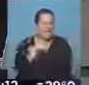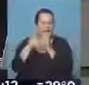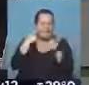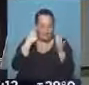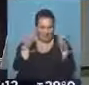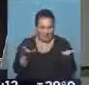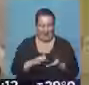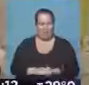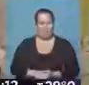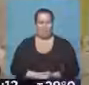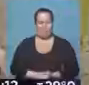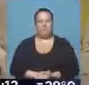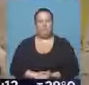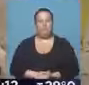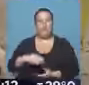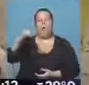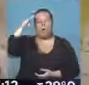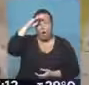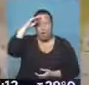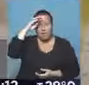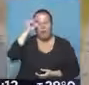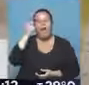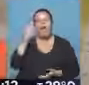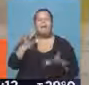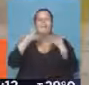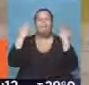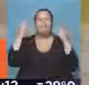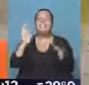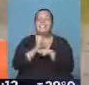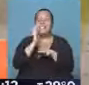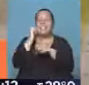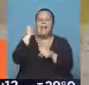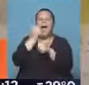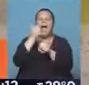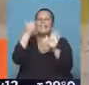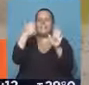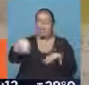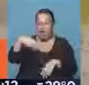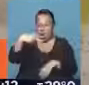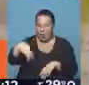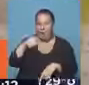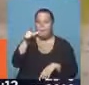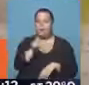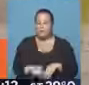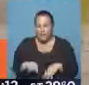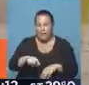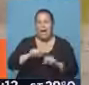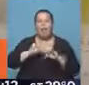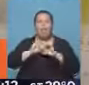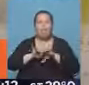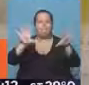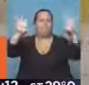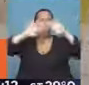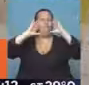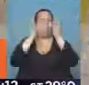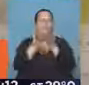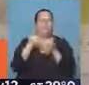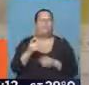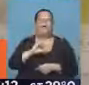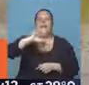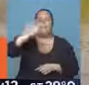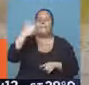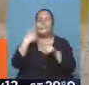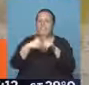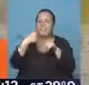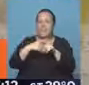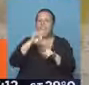fíjense. Puerto Madryn respira cine. Hasta el 6 de noviembre, de la Patagonia al mundo, se está llevando a cabo la tercera